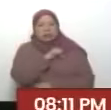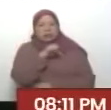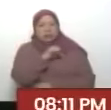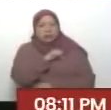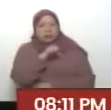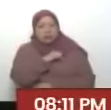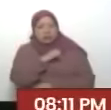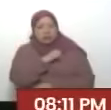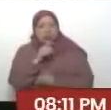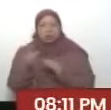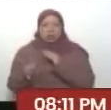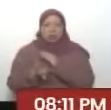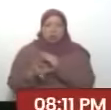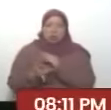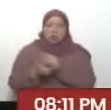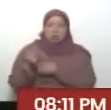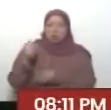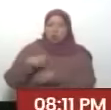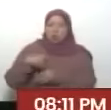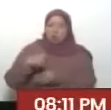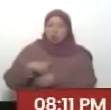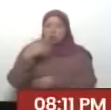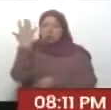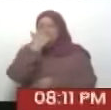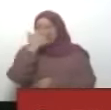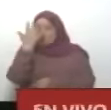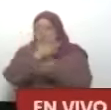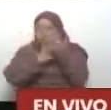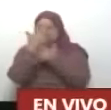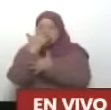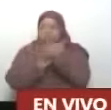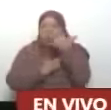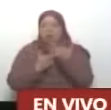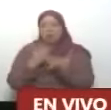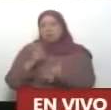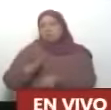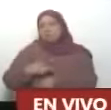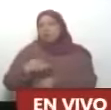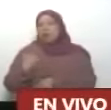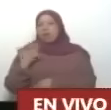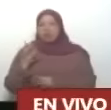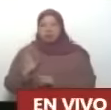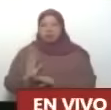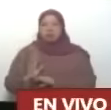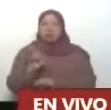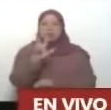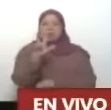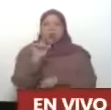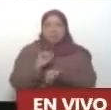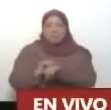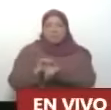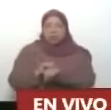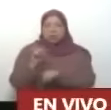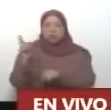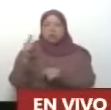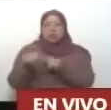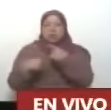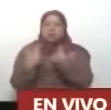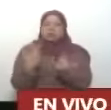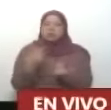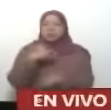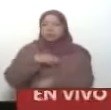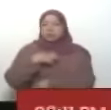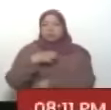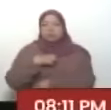la máquina se le fue y no votó. Eso pudiera suceder. Porque eran 3 minutos para votar y si te pasaban los